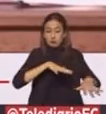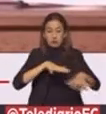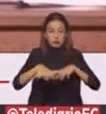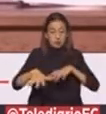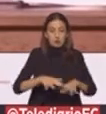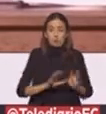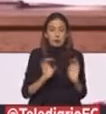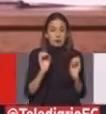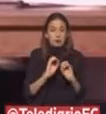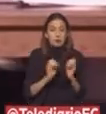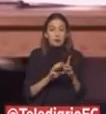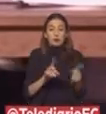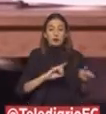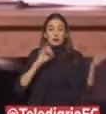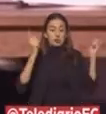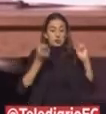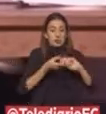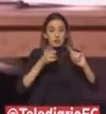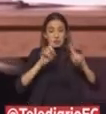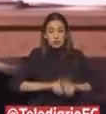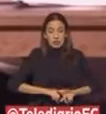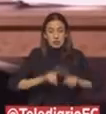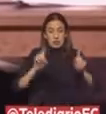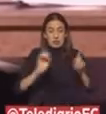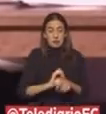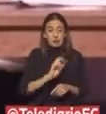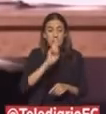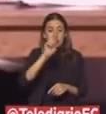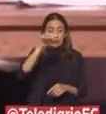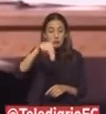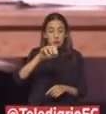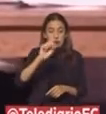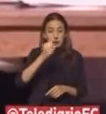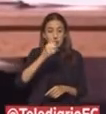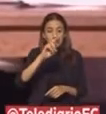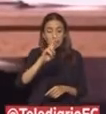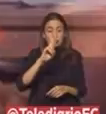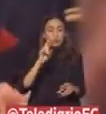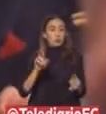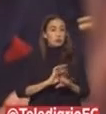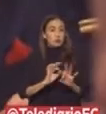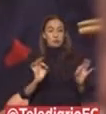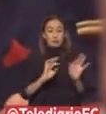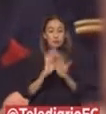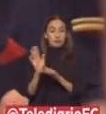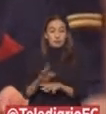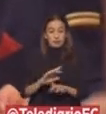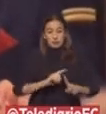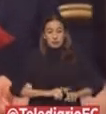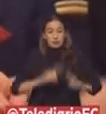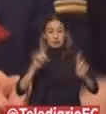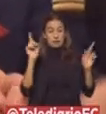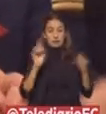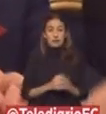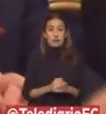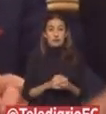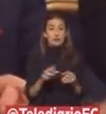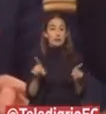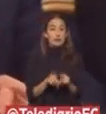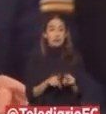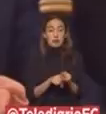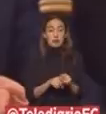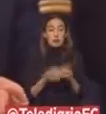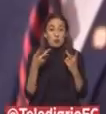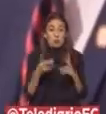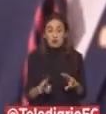deje ahogar ni por el exceso de o logía ni por el exceso de burocracia justamente en el ámbito de la integración en